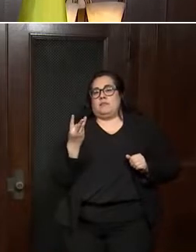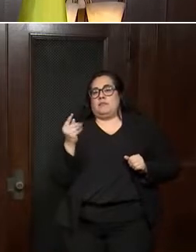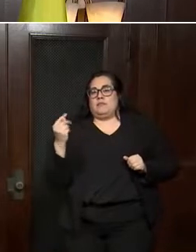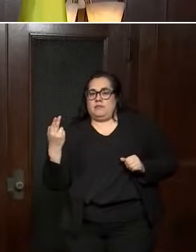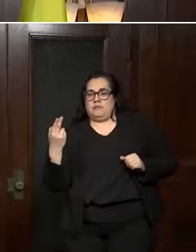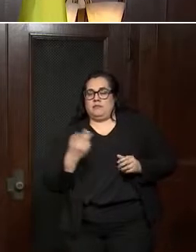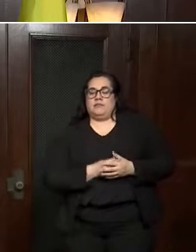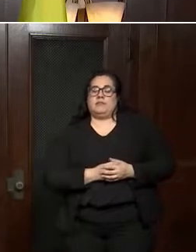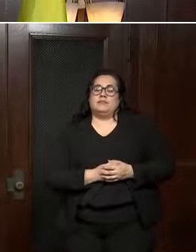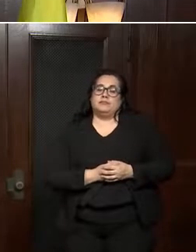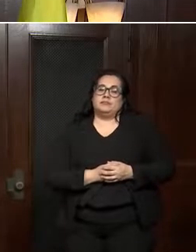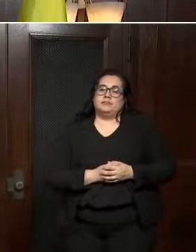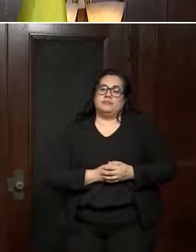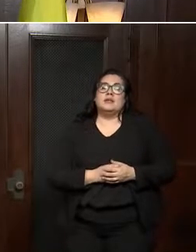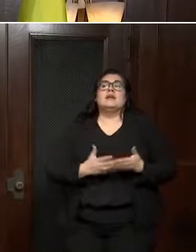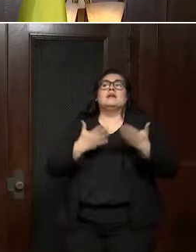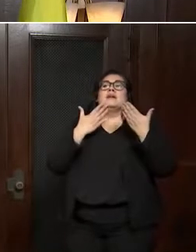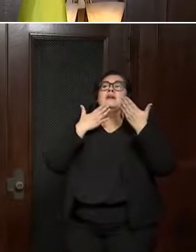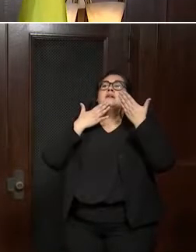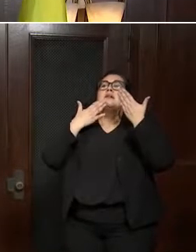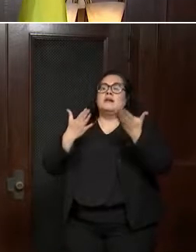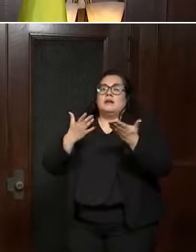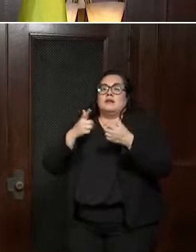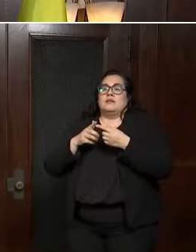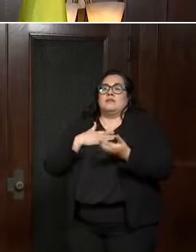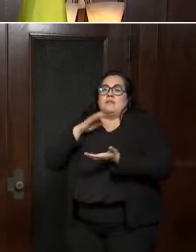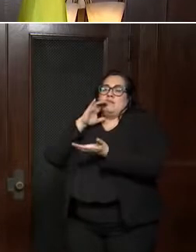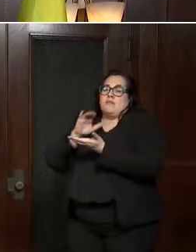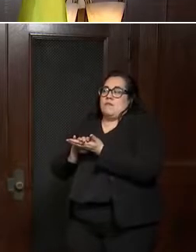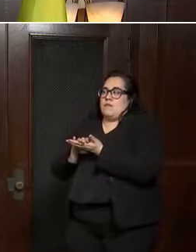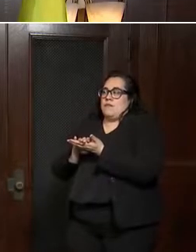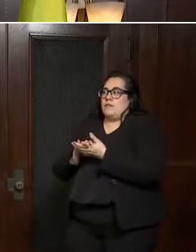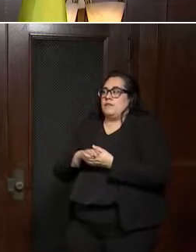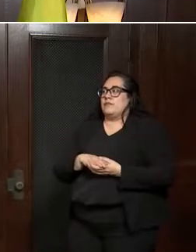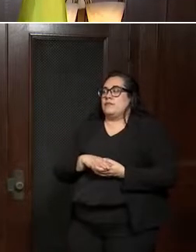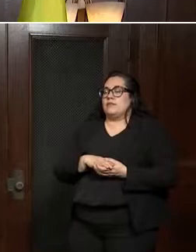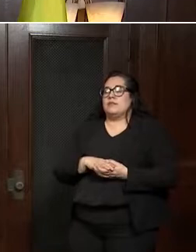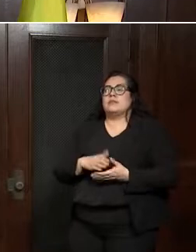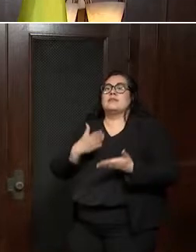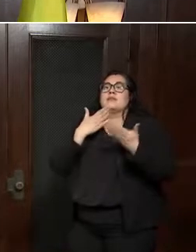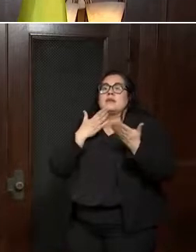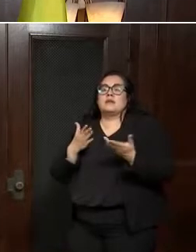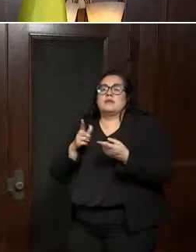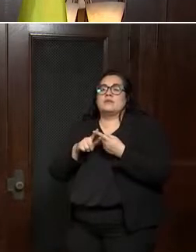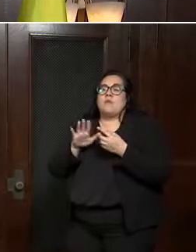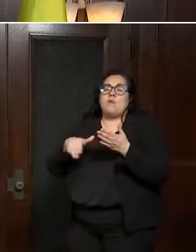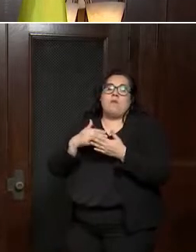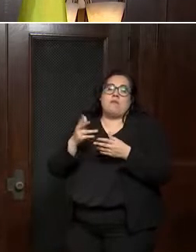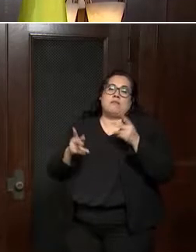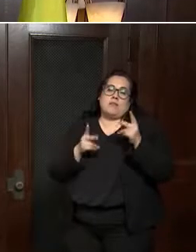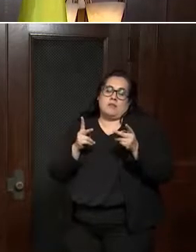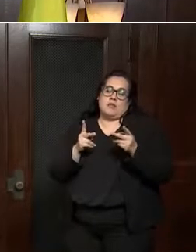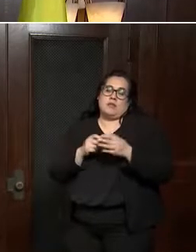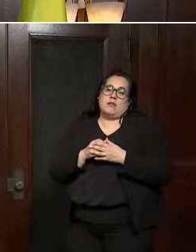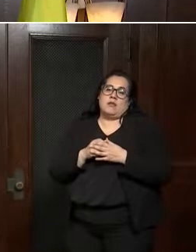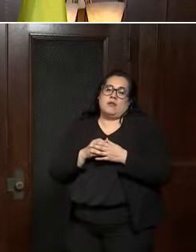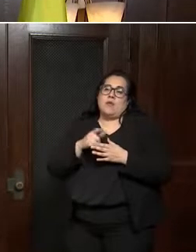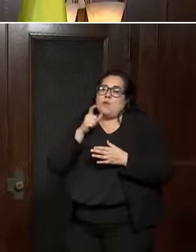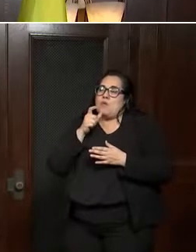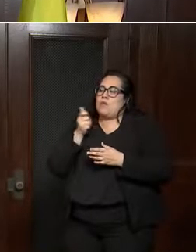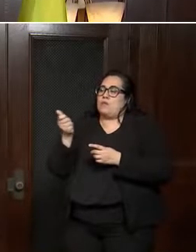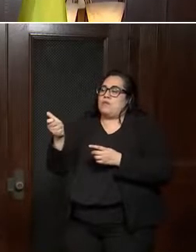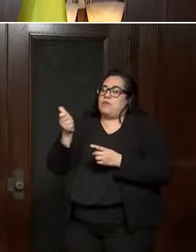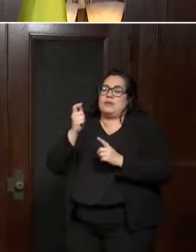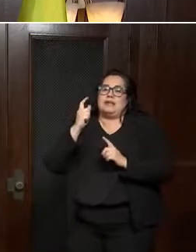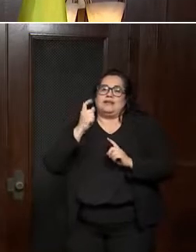y jueves. Y gracias a mi esposa, Amy Wakeland, gracias a toda la gente que están